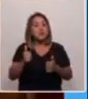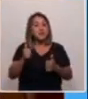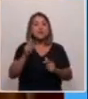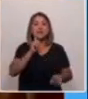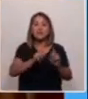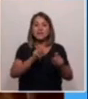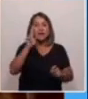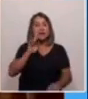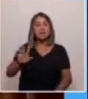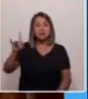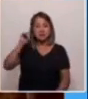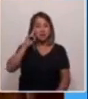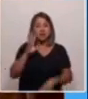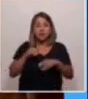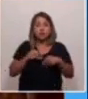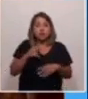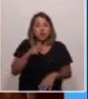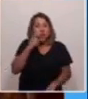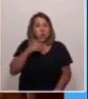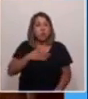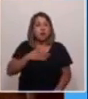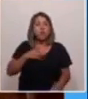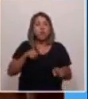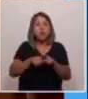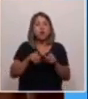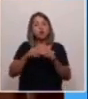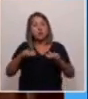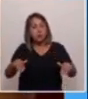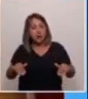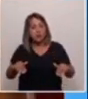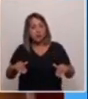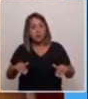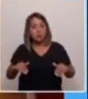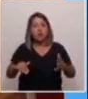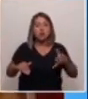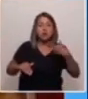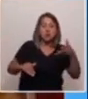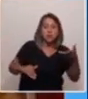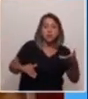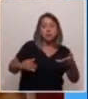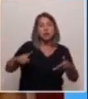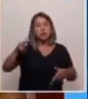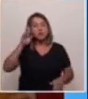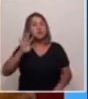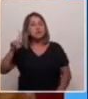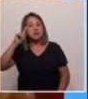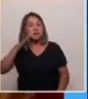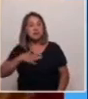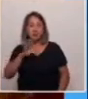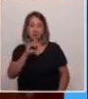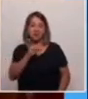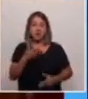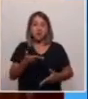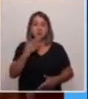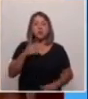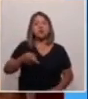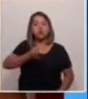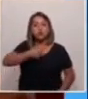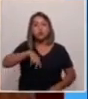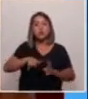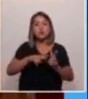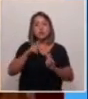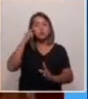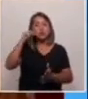que es intrínseco del ser humano y nos separa, por cierto, de las máquinas, precisamente de las que queremos hablar. Entonces, cuando nosotros hacemos ese